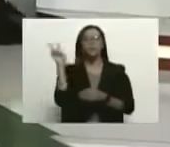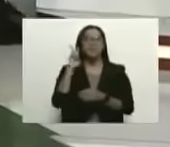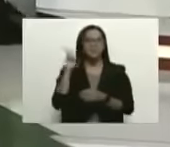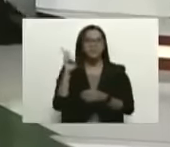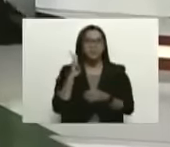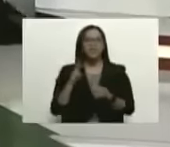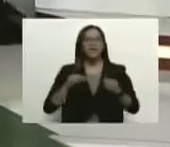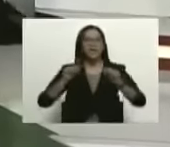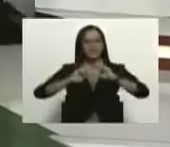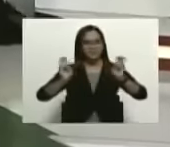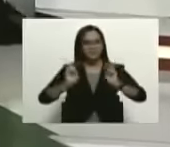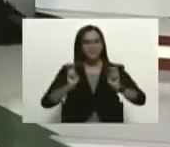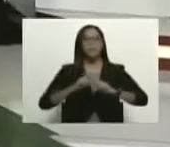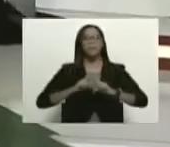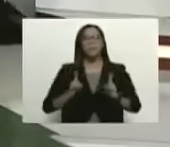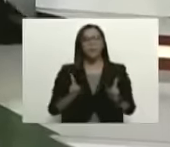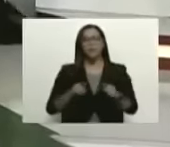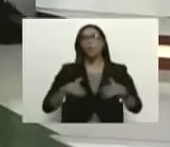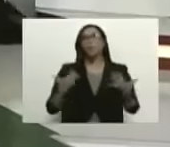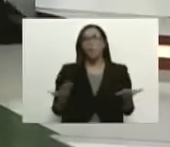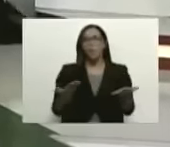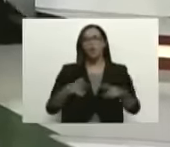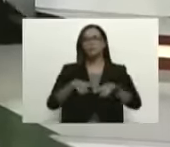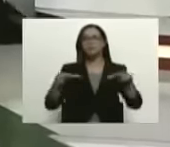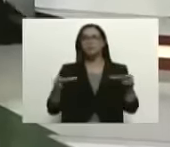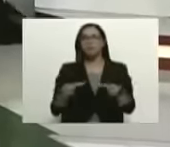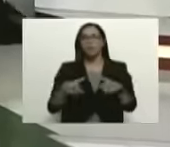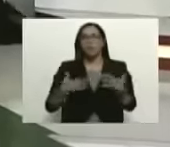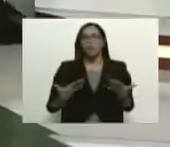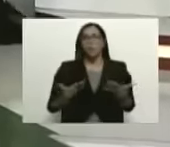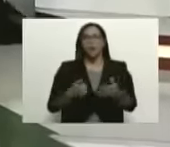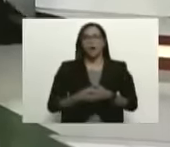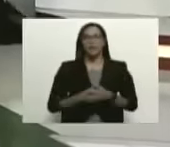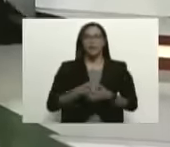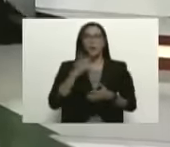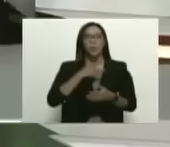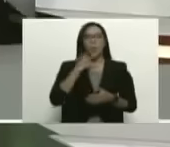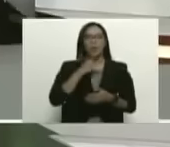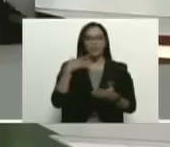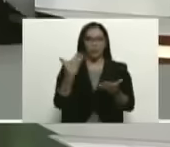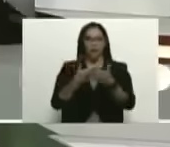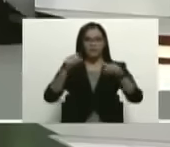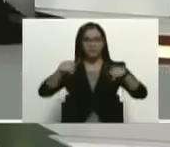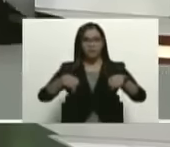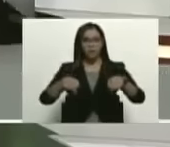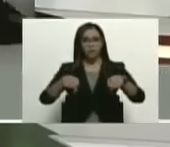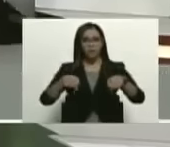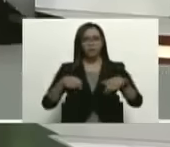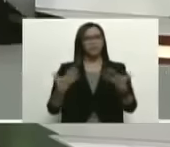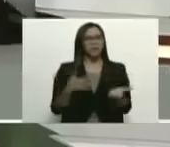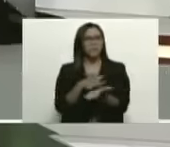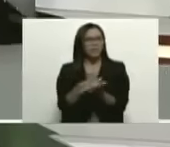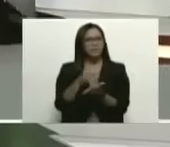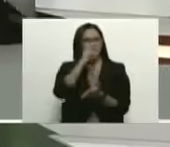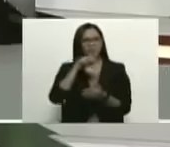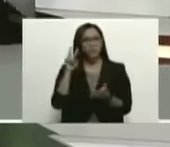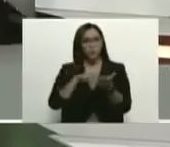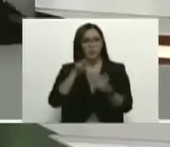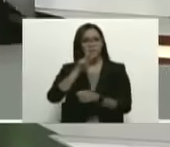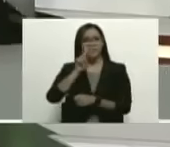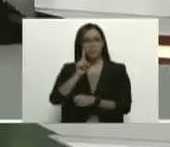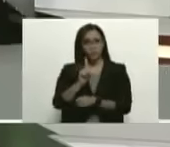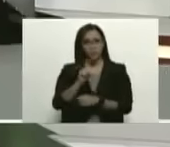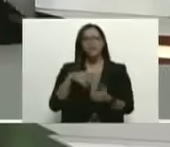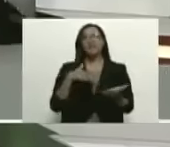esta instancia. Pero, ¿cuál es el escenario? ¿Cuál ha sido el escenario político hasta este momento? ¿Qué ocurrió en el año 2021?